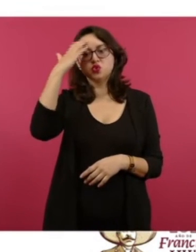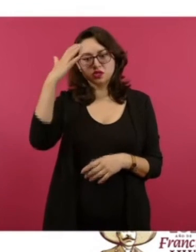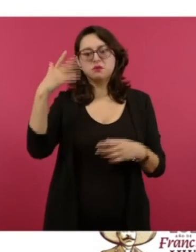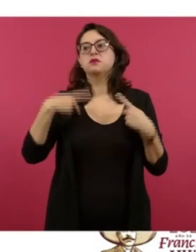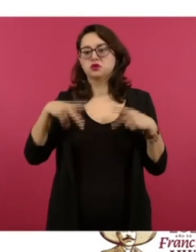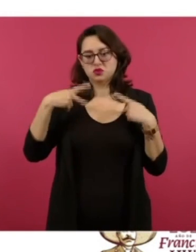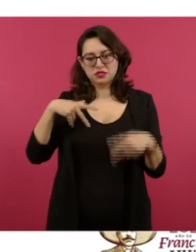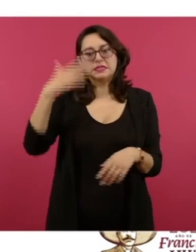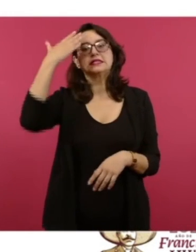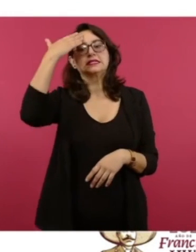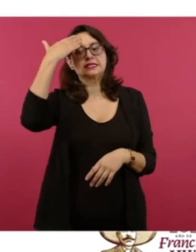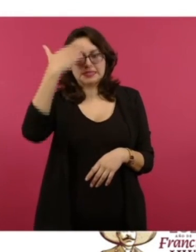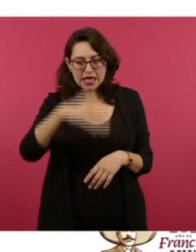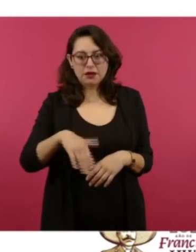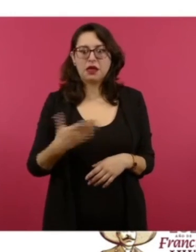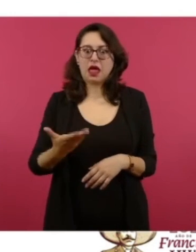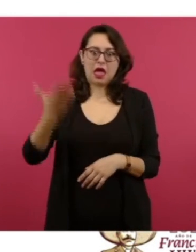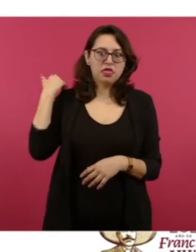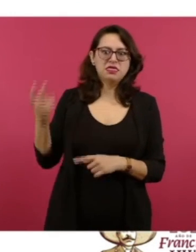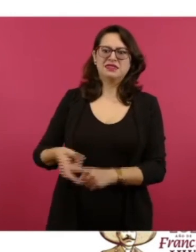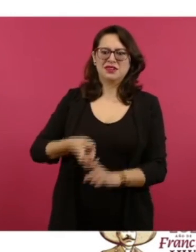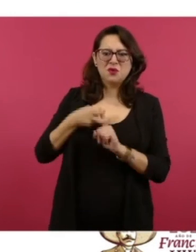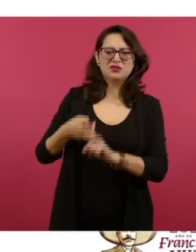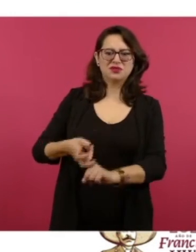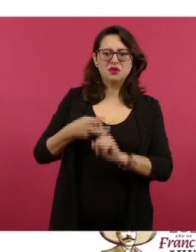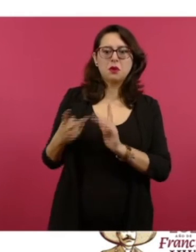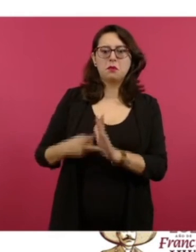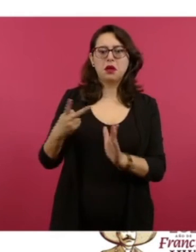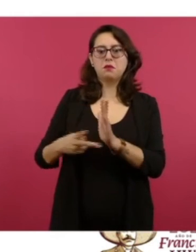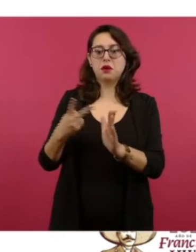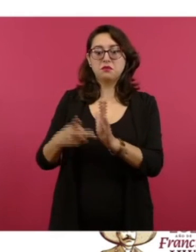existe, o es mínimo